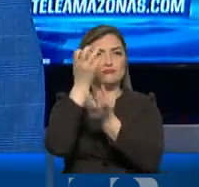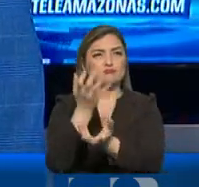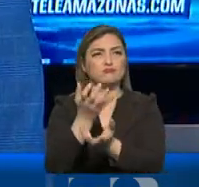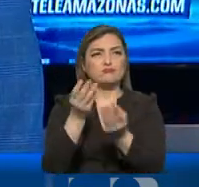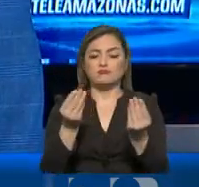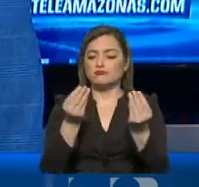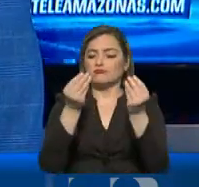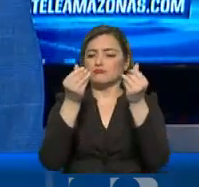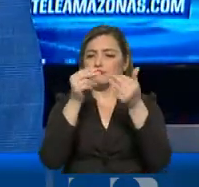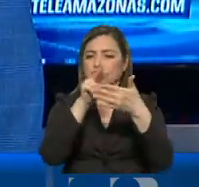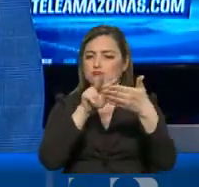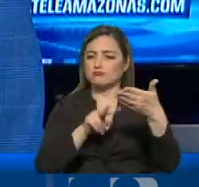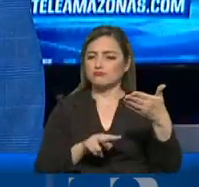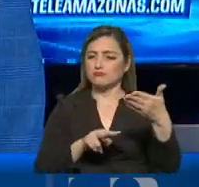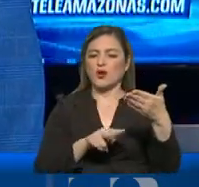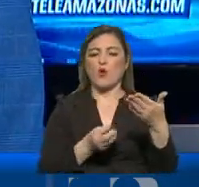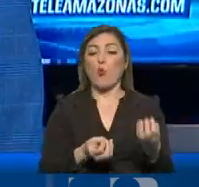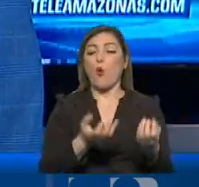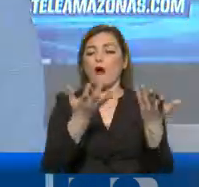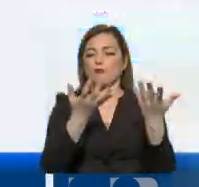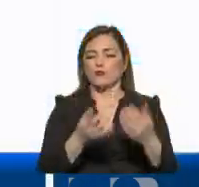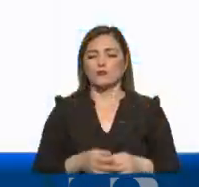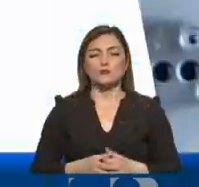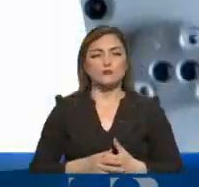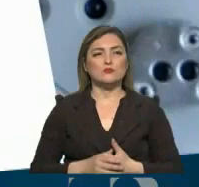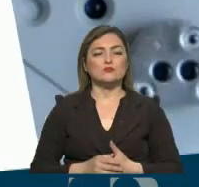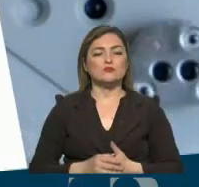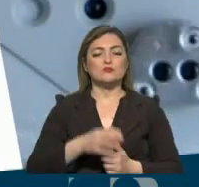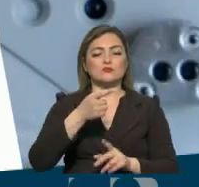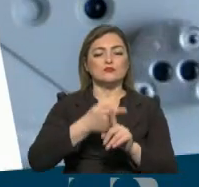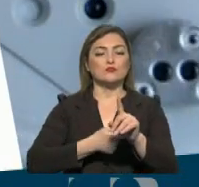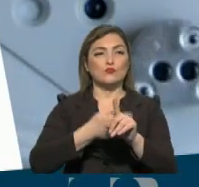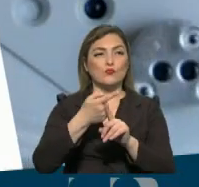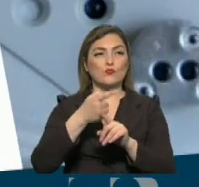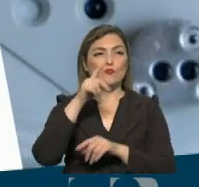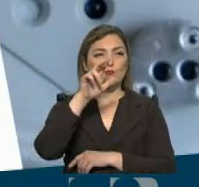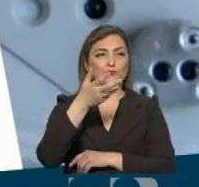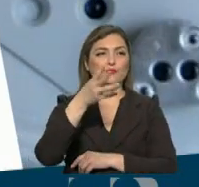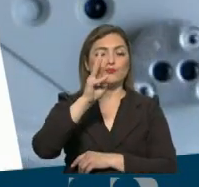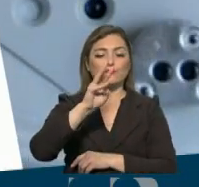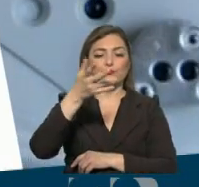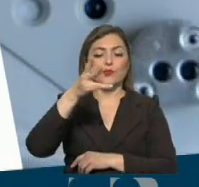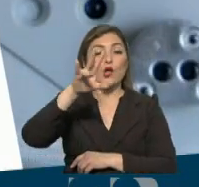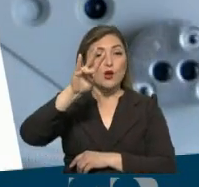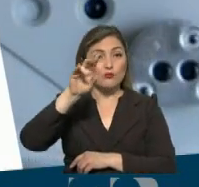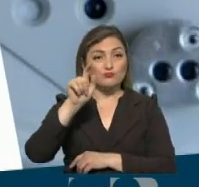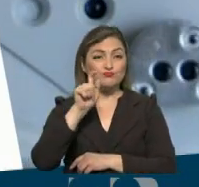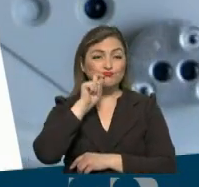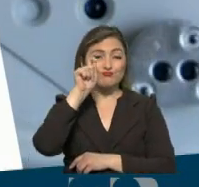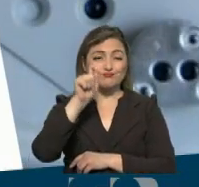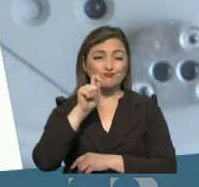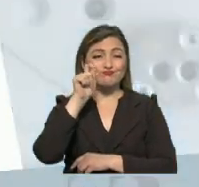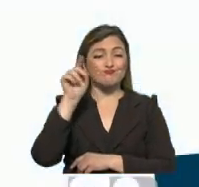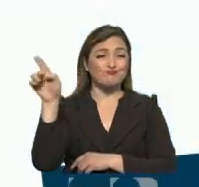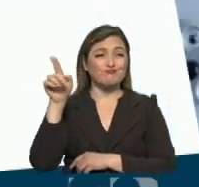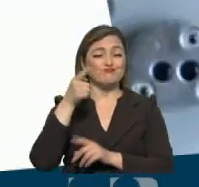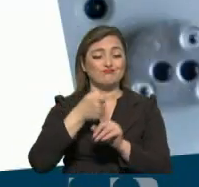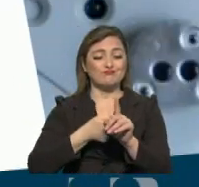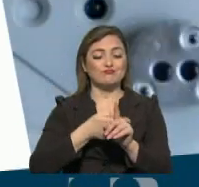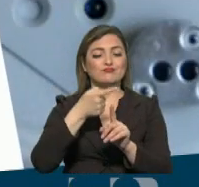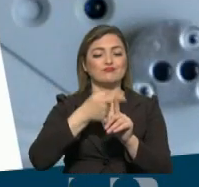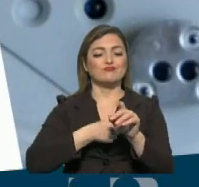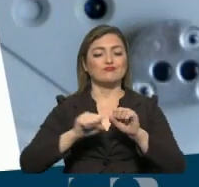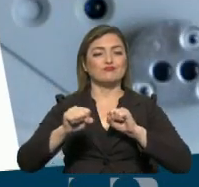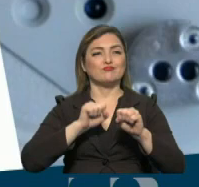la calidad de la lectura de cada uno de nuestros usuarios. Cada mes en él recibe entre 16.000 y 17.000 reclamos, conoce Maldonado. Solo en el mes de